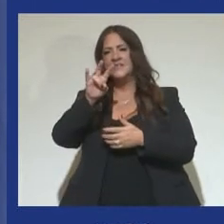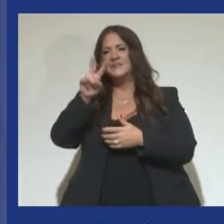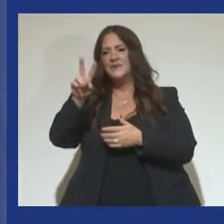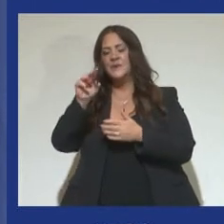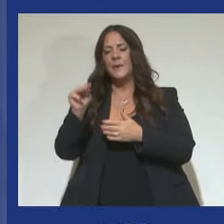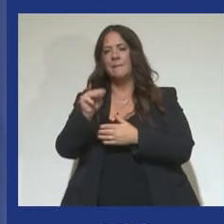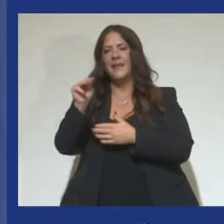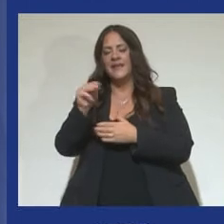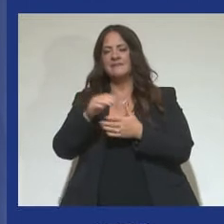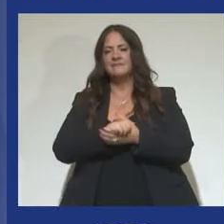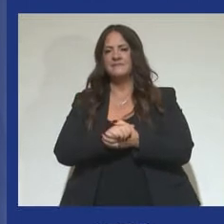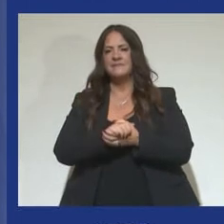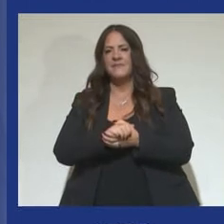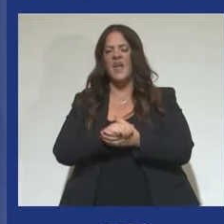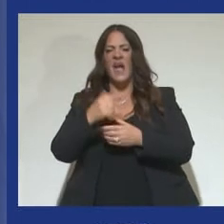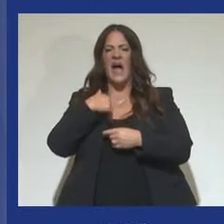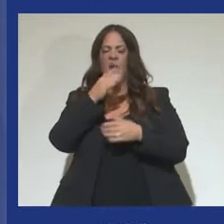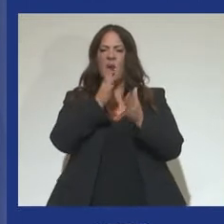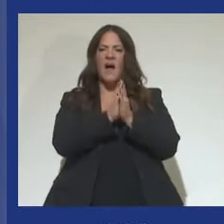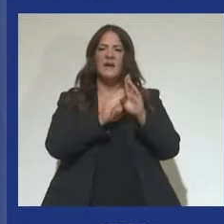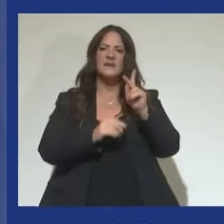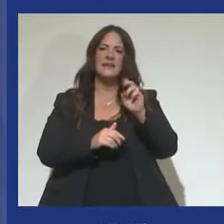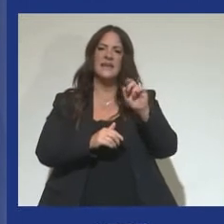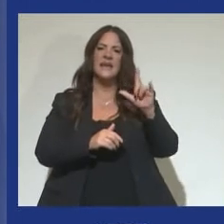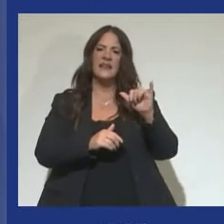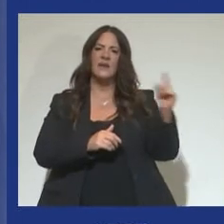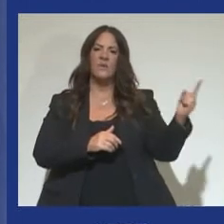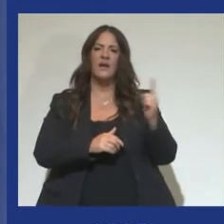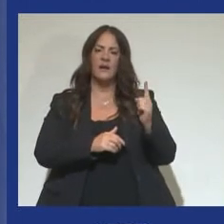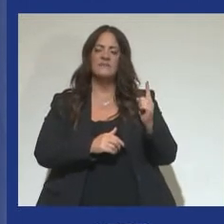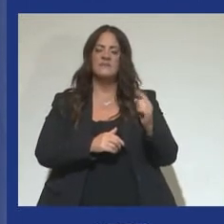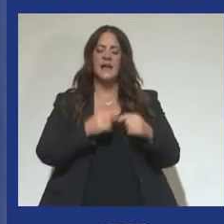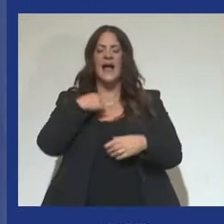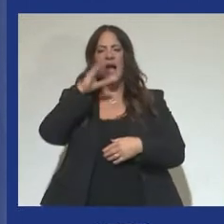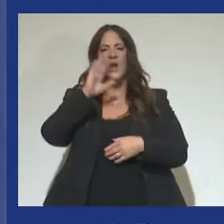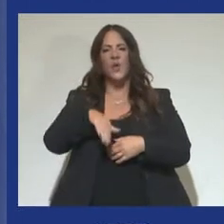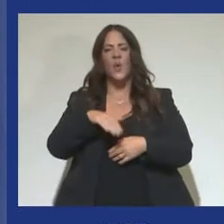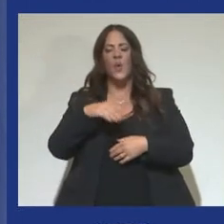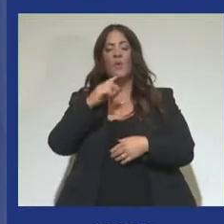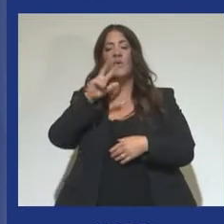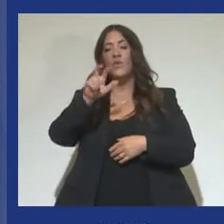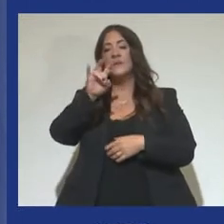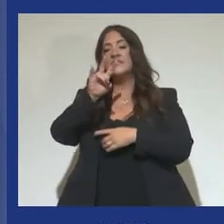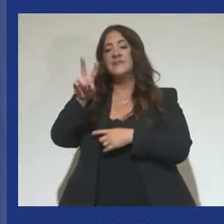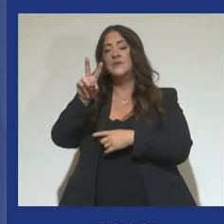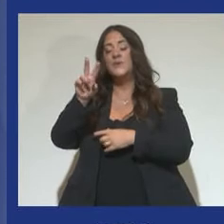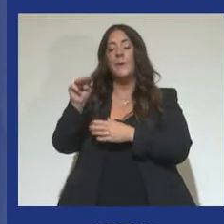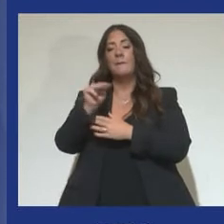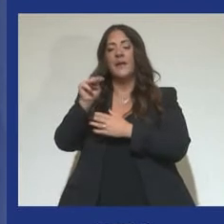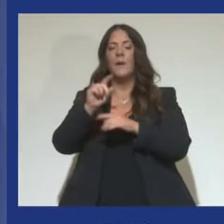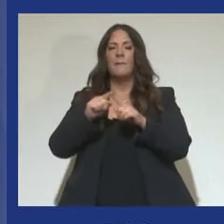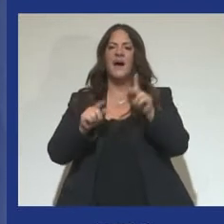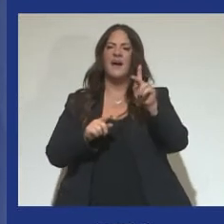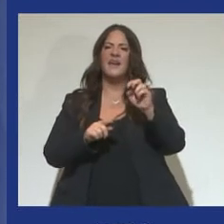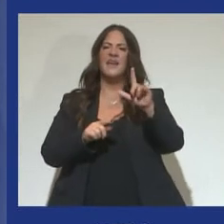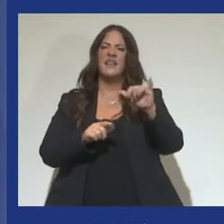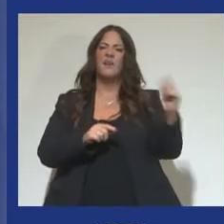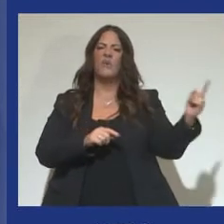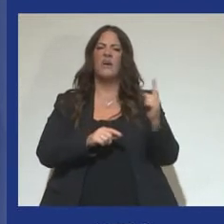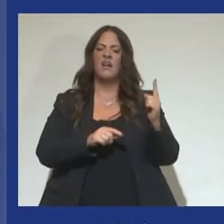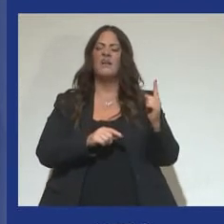372 millones y quiero que se fijen reconozco que quieren saber exactamente cómo serán los